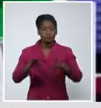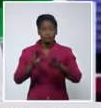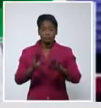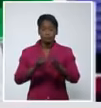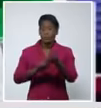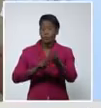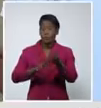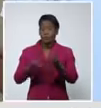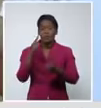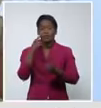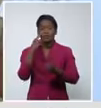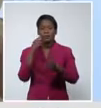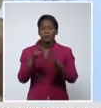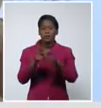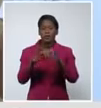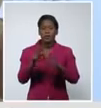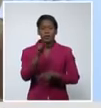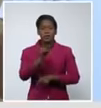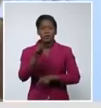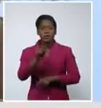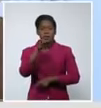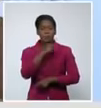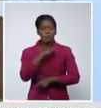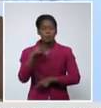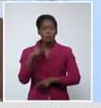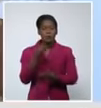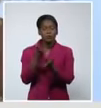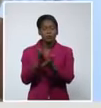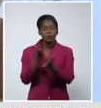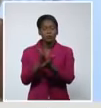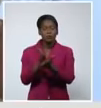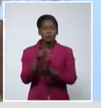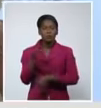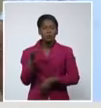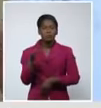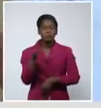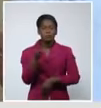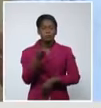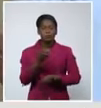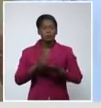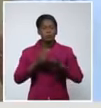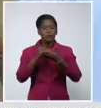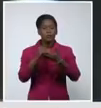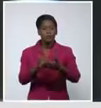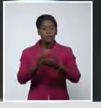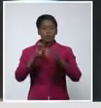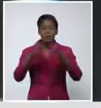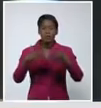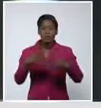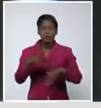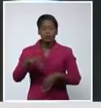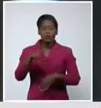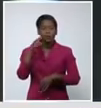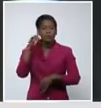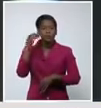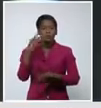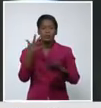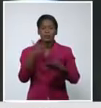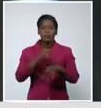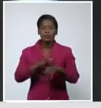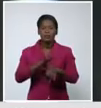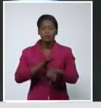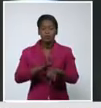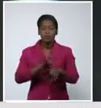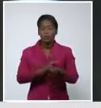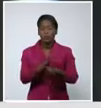incorporado alrededor de 5.000 estudiantes de ciencias médicas, lo que ha permitido que hasta el momento se hayan detectado más de 10.000 casos con síntomas